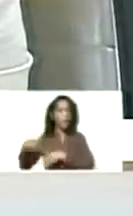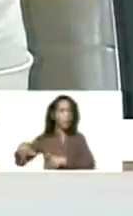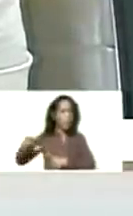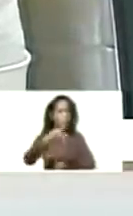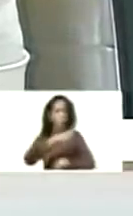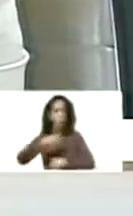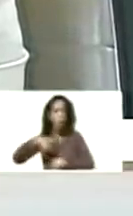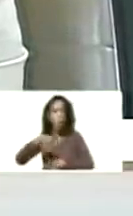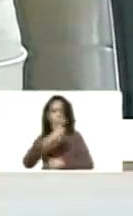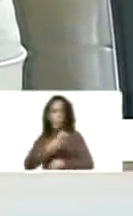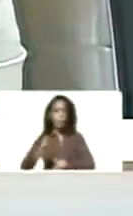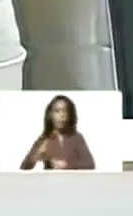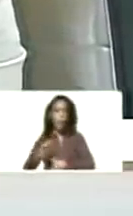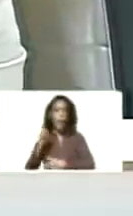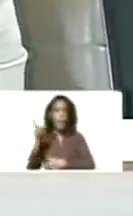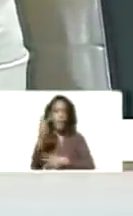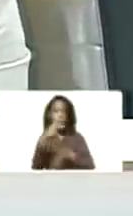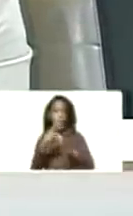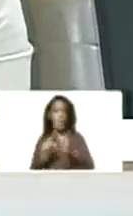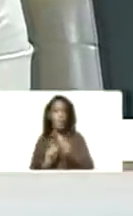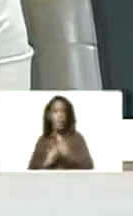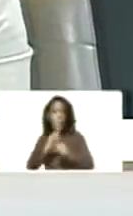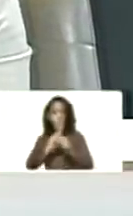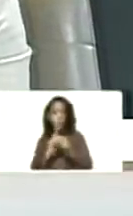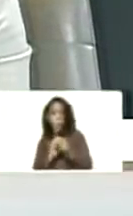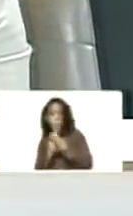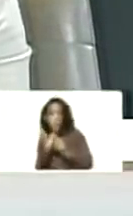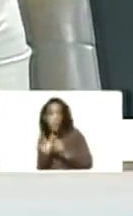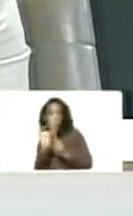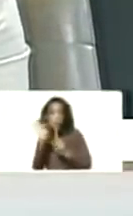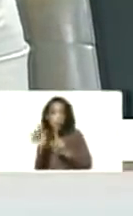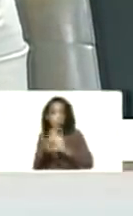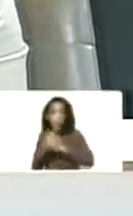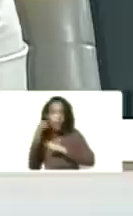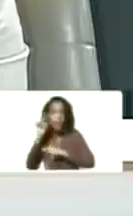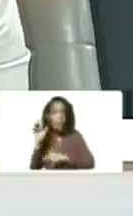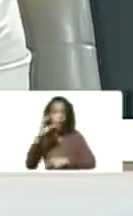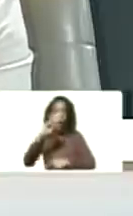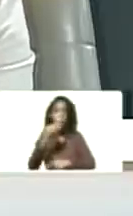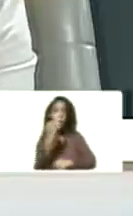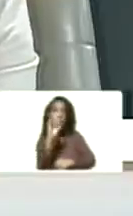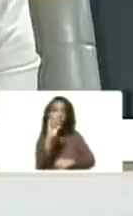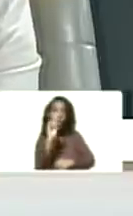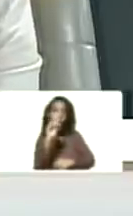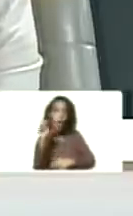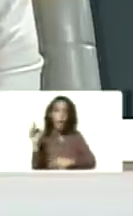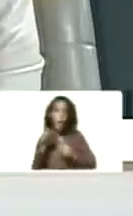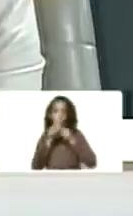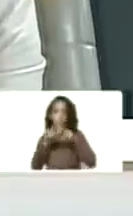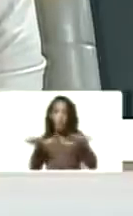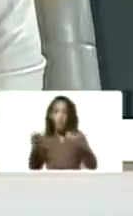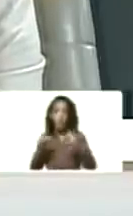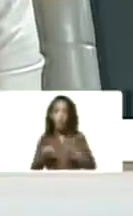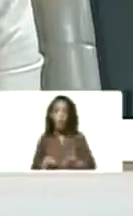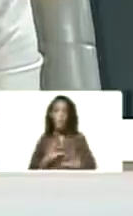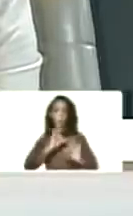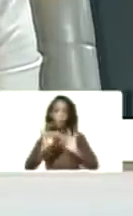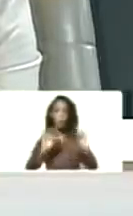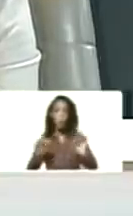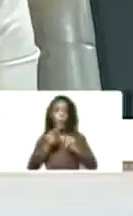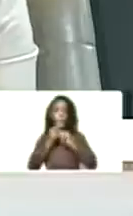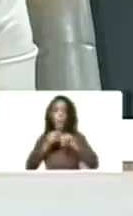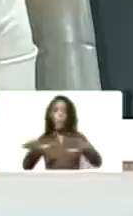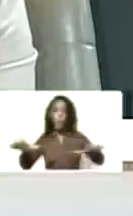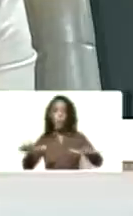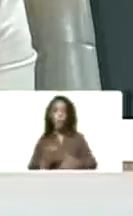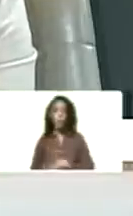la variante Omicron llegó y va a cumplir su ciclo normal de dispersión, de contagio y de multiplicación.